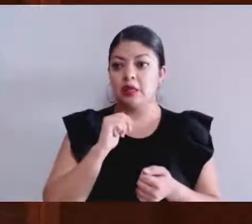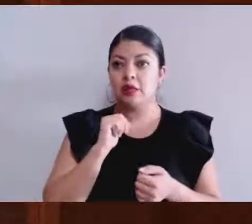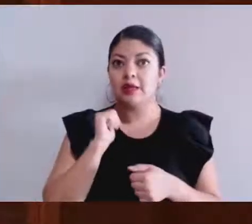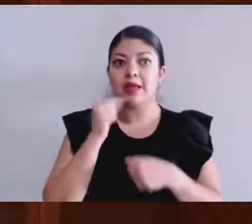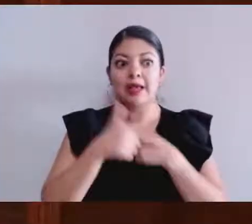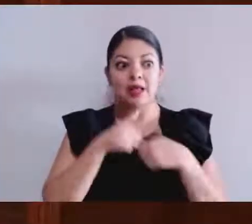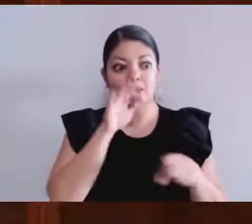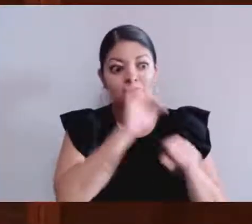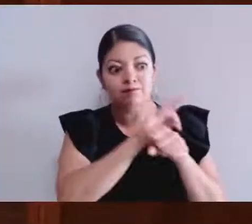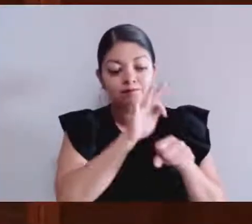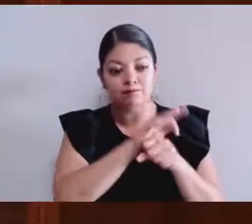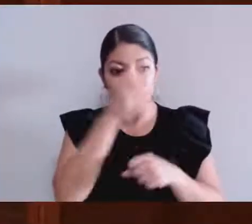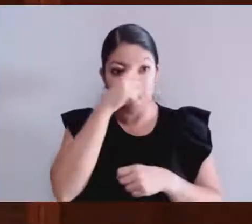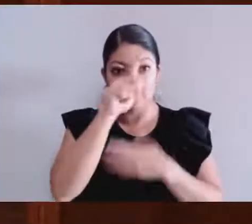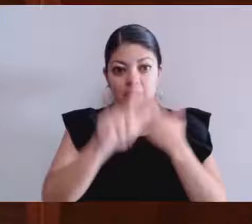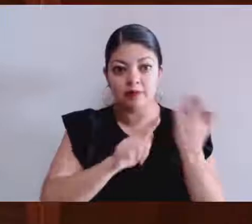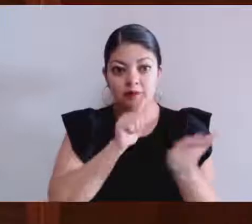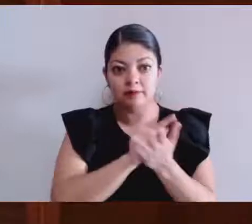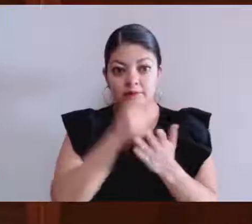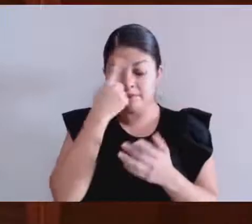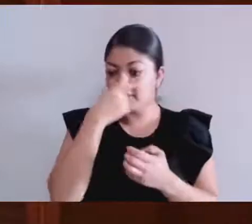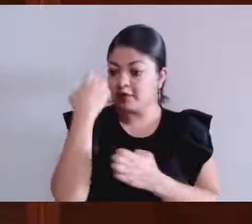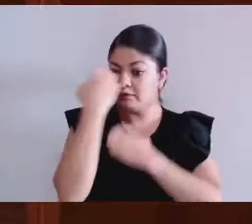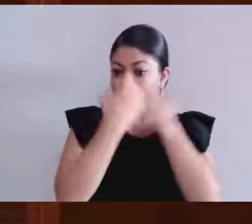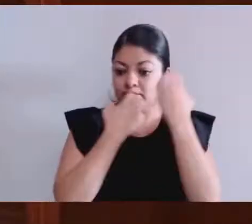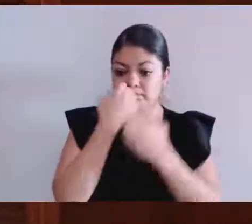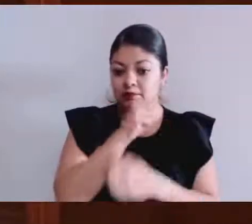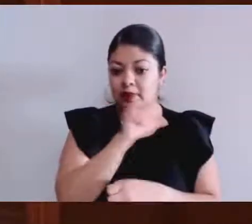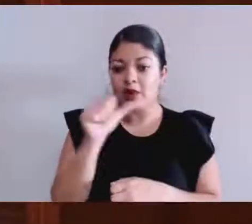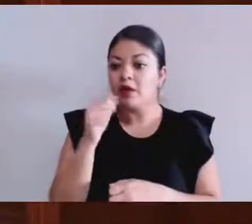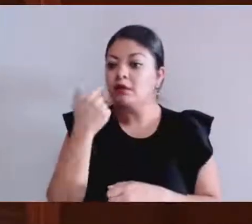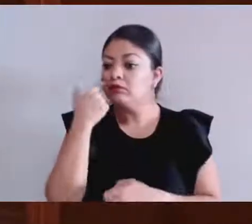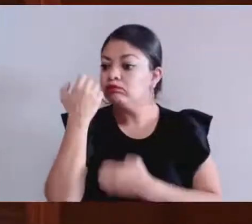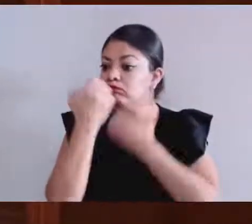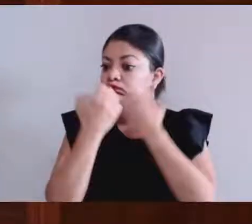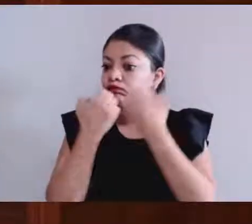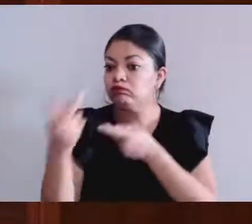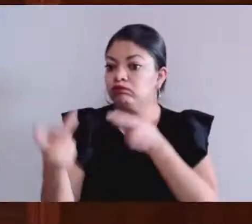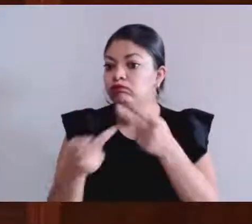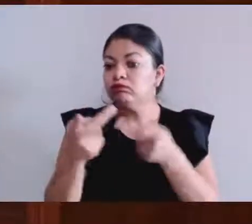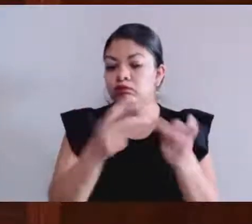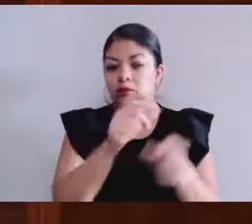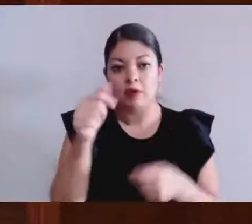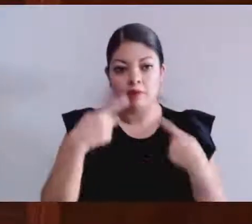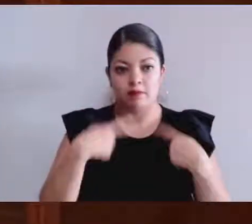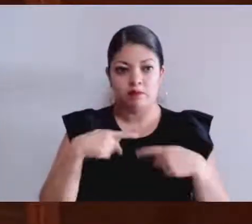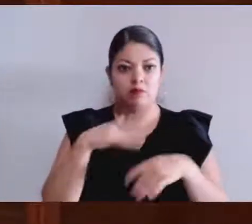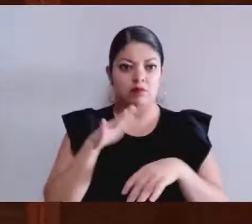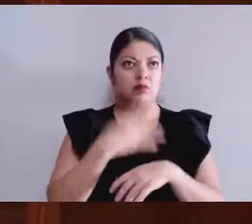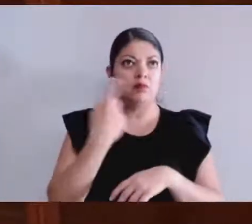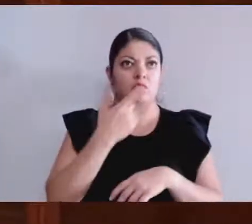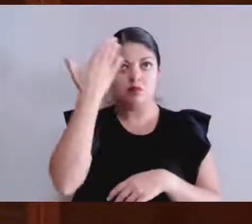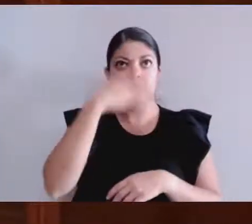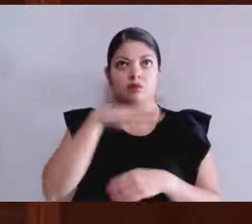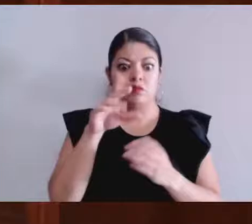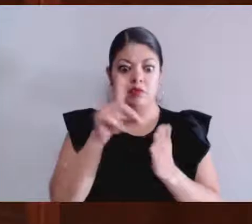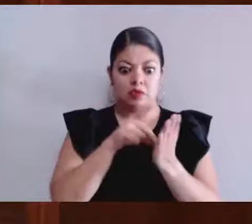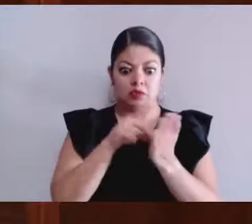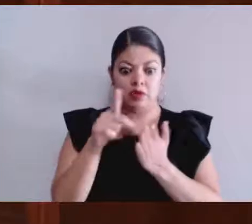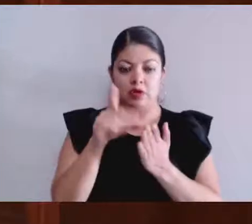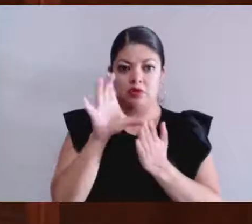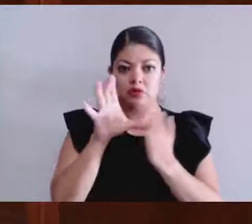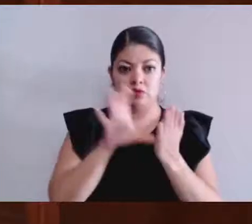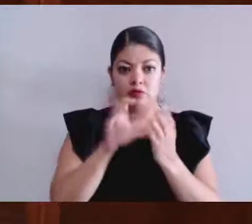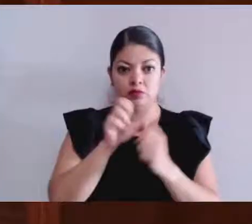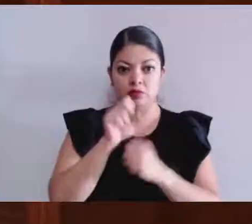judicial para hacer la revisión de personas y sus cosas, porque por derecho constitucional nadie